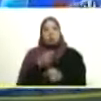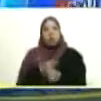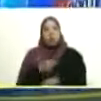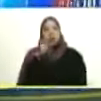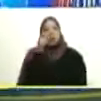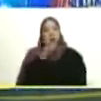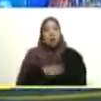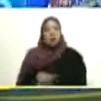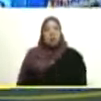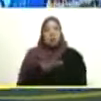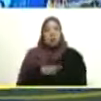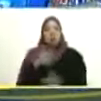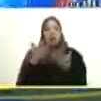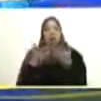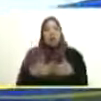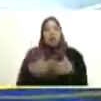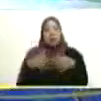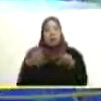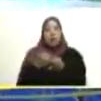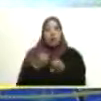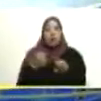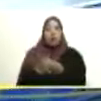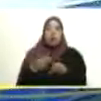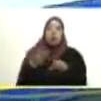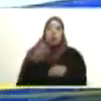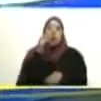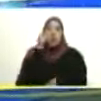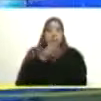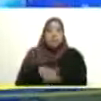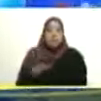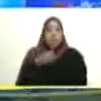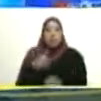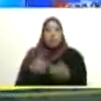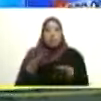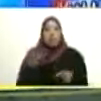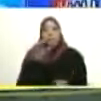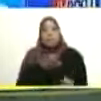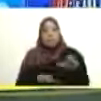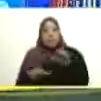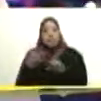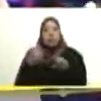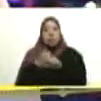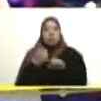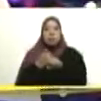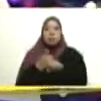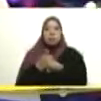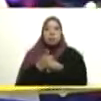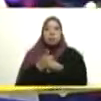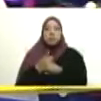necesaria de las empresas de todo tipo, públicas, privadas, mixtas, venga para acá.